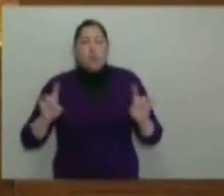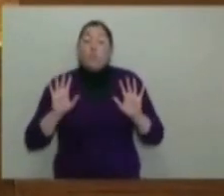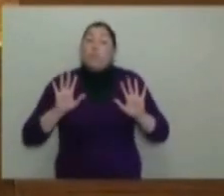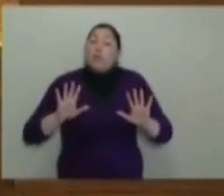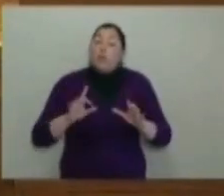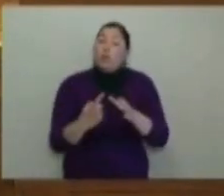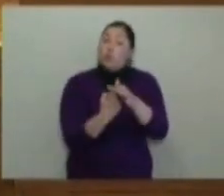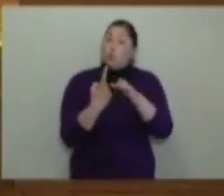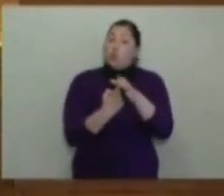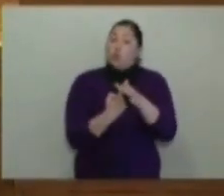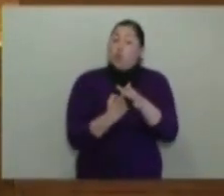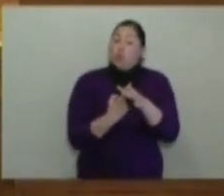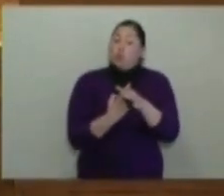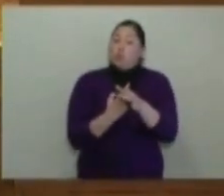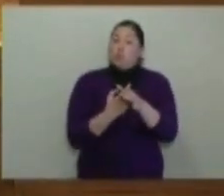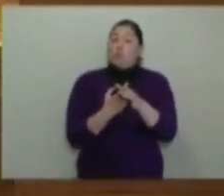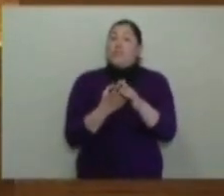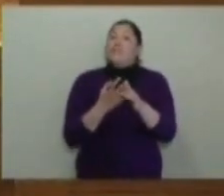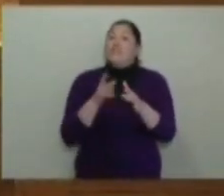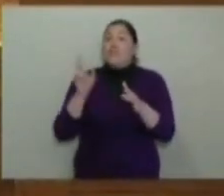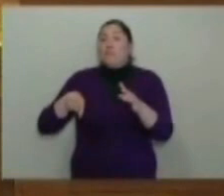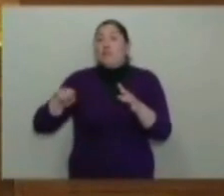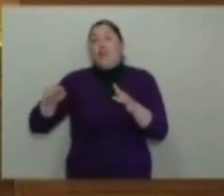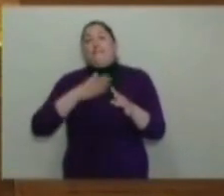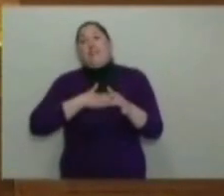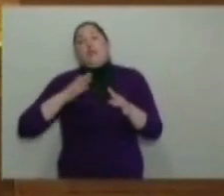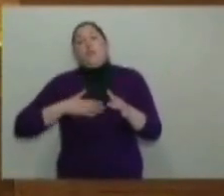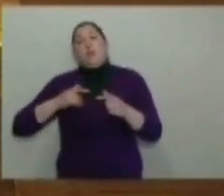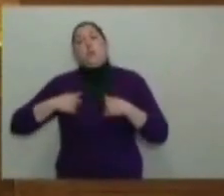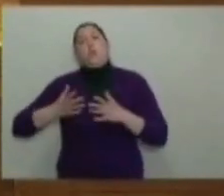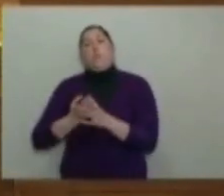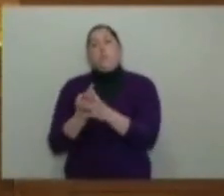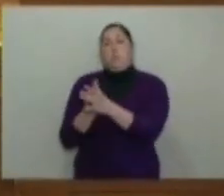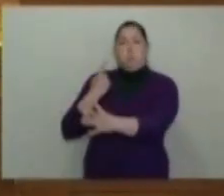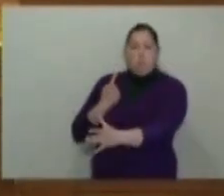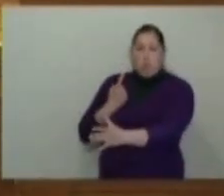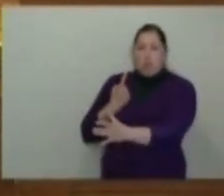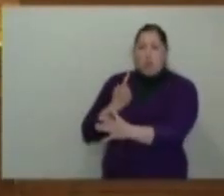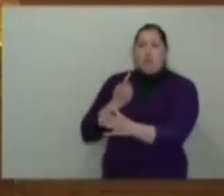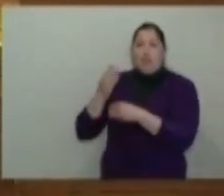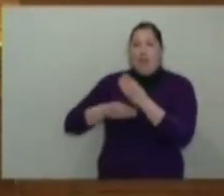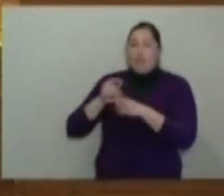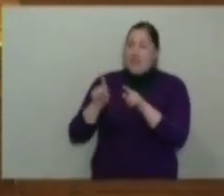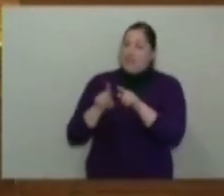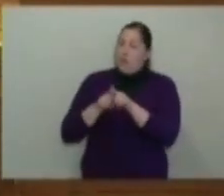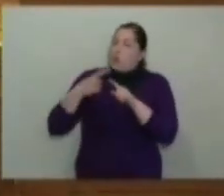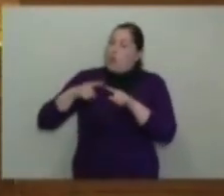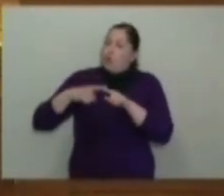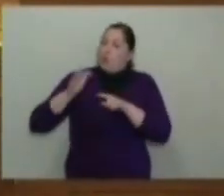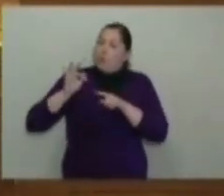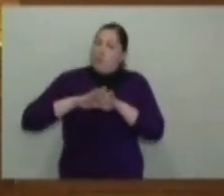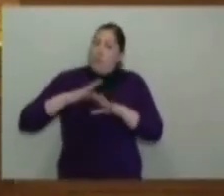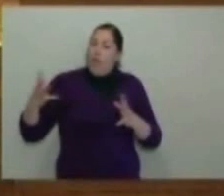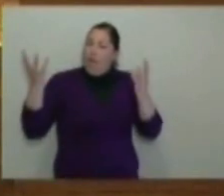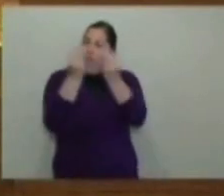solos Muchas veces hay que querer no quedarse solo y hacer lo posible para que los demás les puedan acompañar